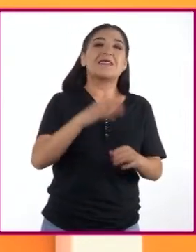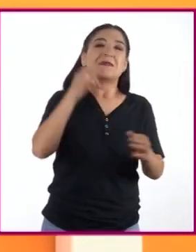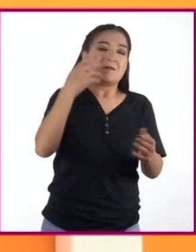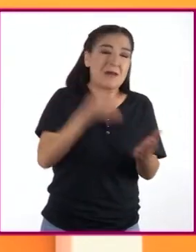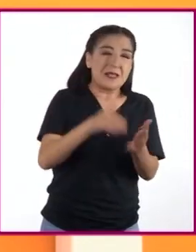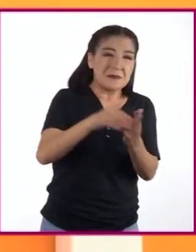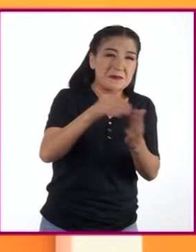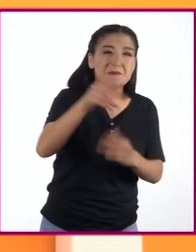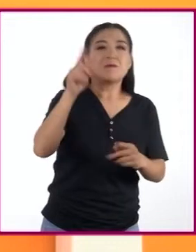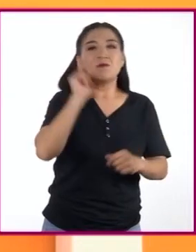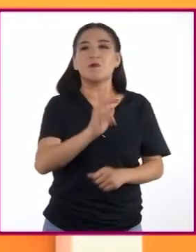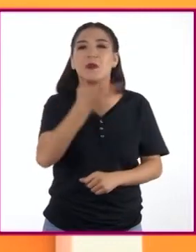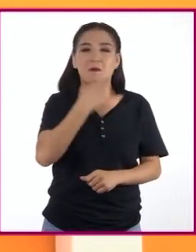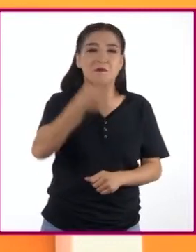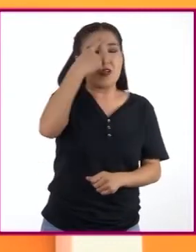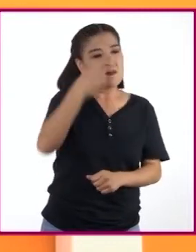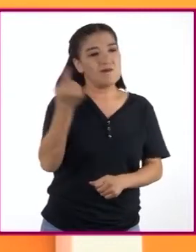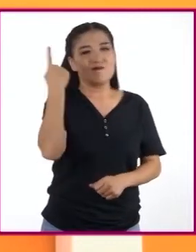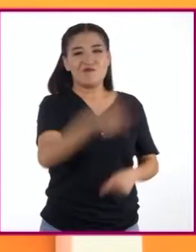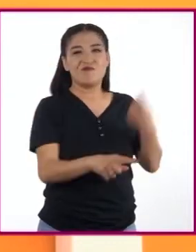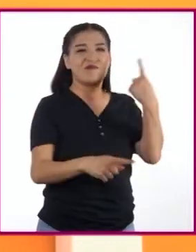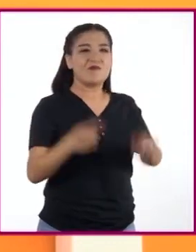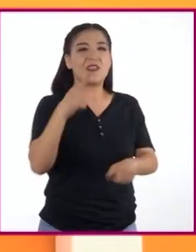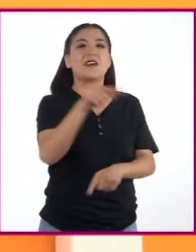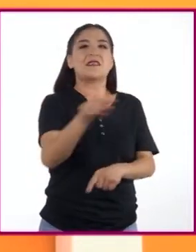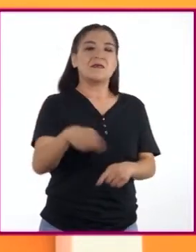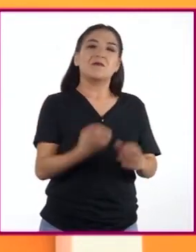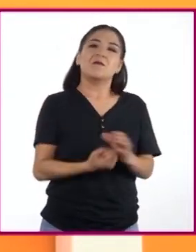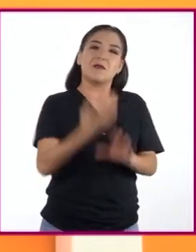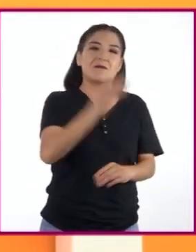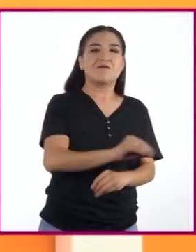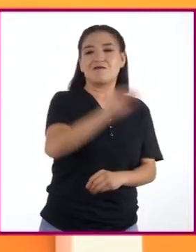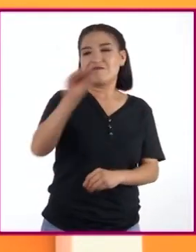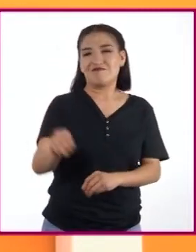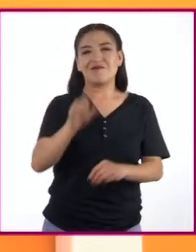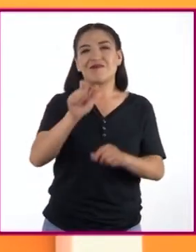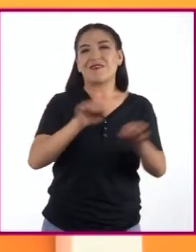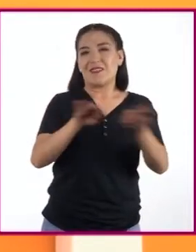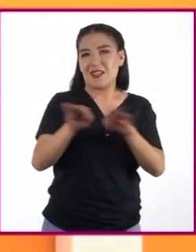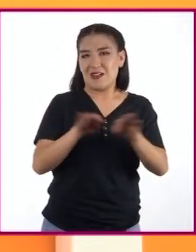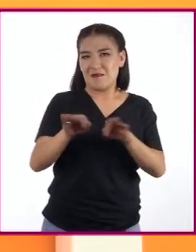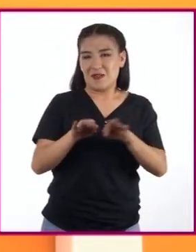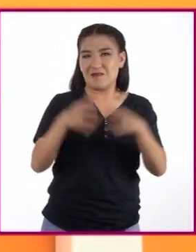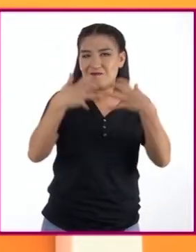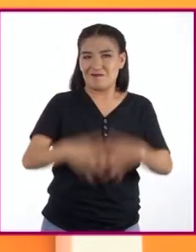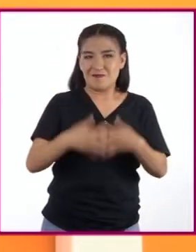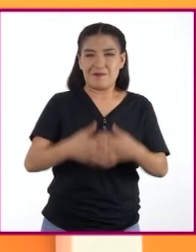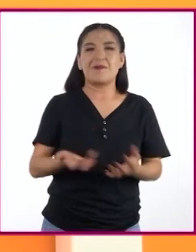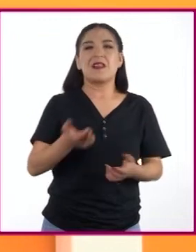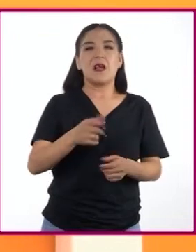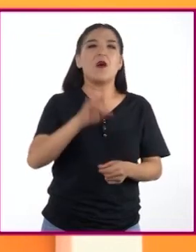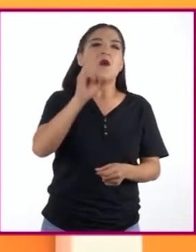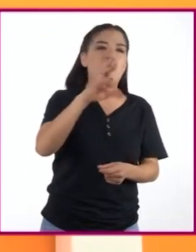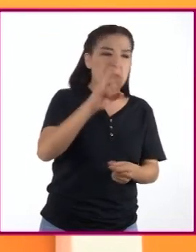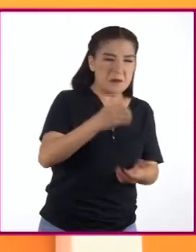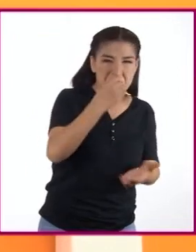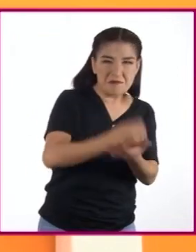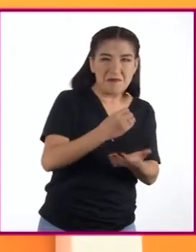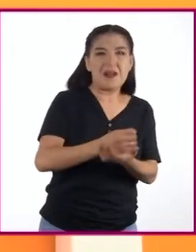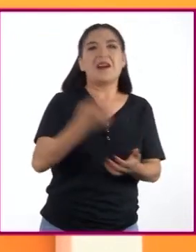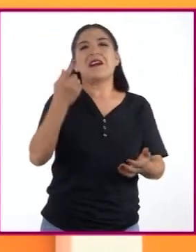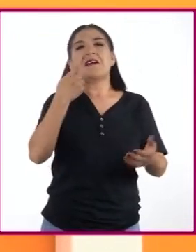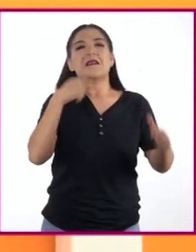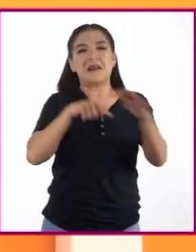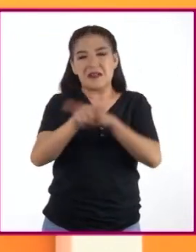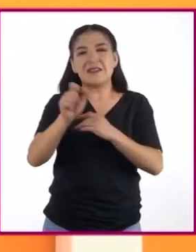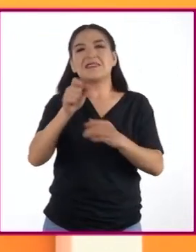y mujeres para trabajar en las nuevas empresas coloniales, como la minería, las haciendas